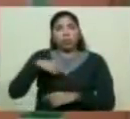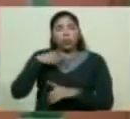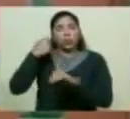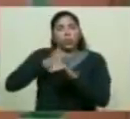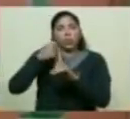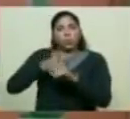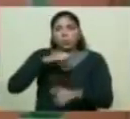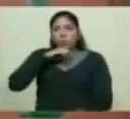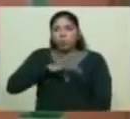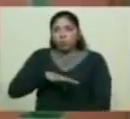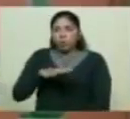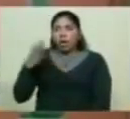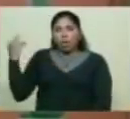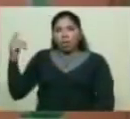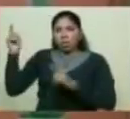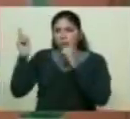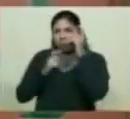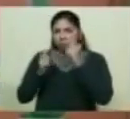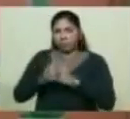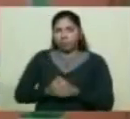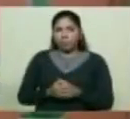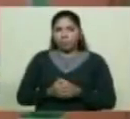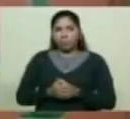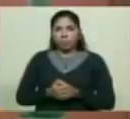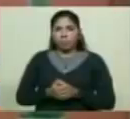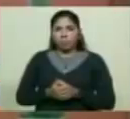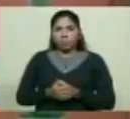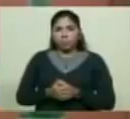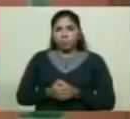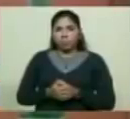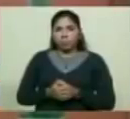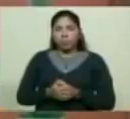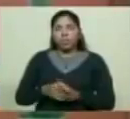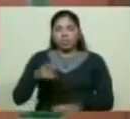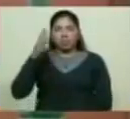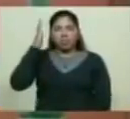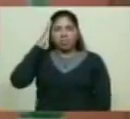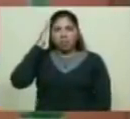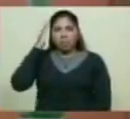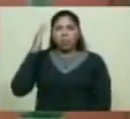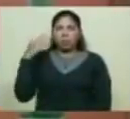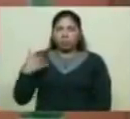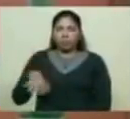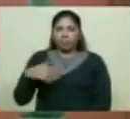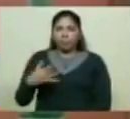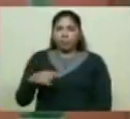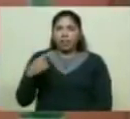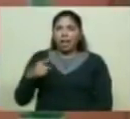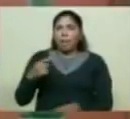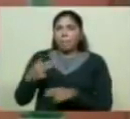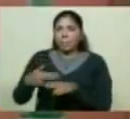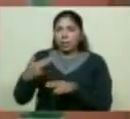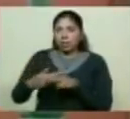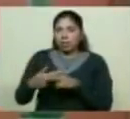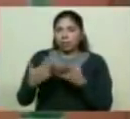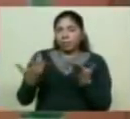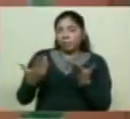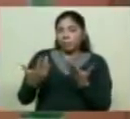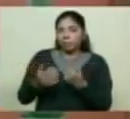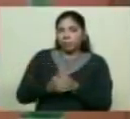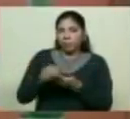historia del comandante eterno hugo rafael chávez frías sabemos los peligros a los cuales nos enfrentamos